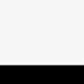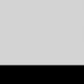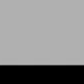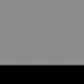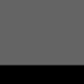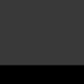k